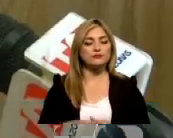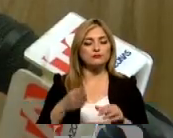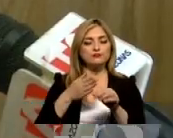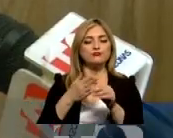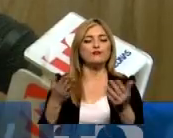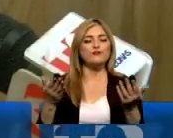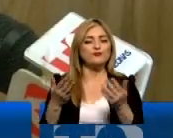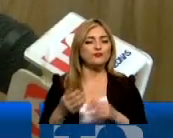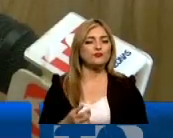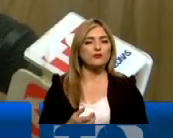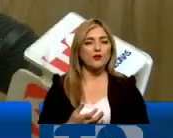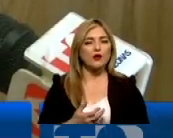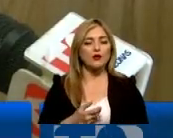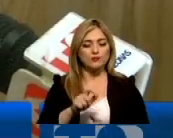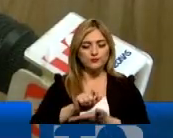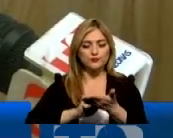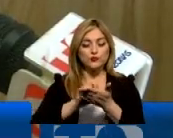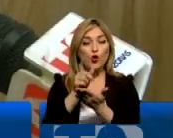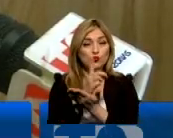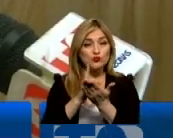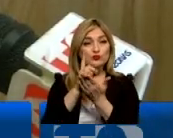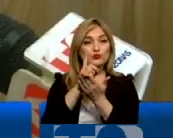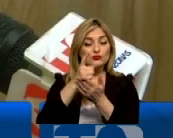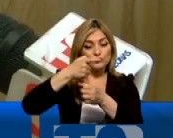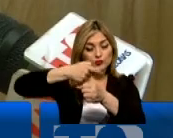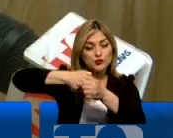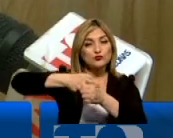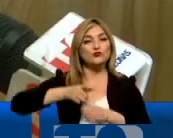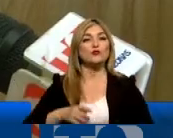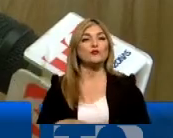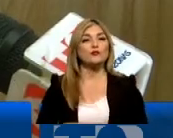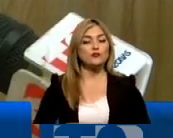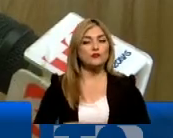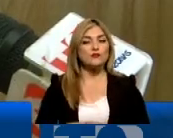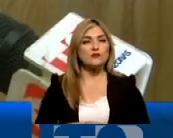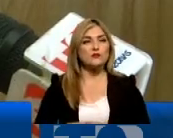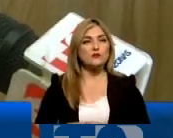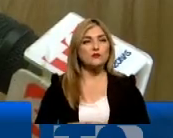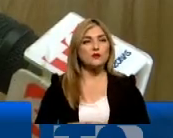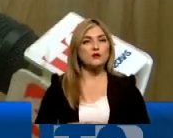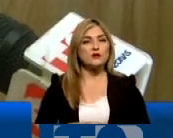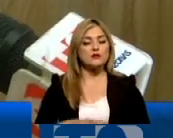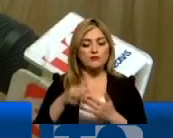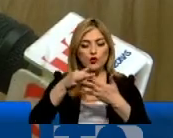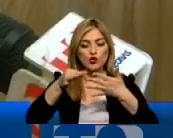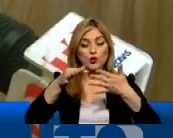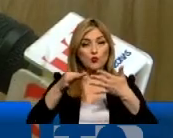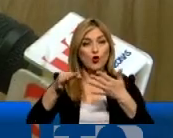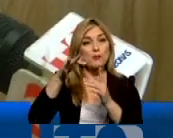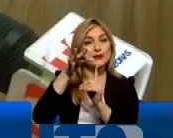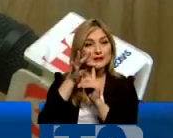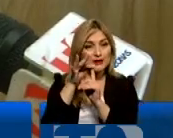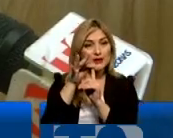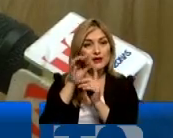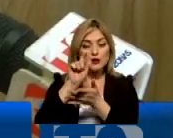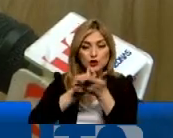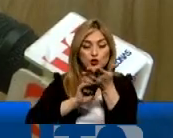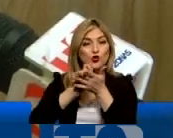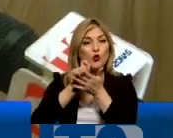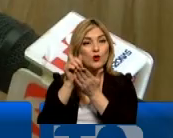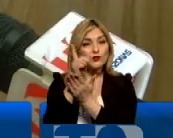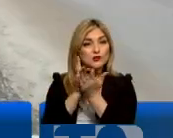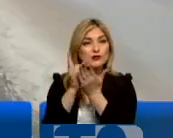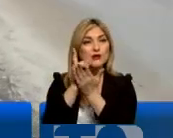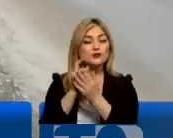evitar la contratación de diseños específicos para cada tipo de obra en especial, es que se contrataron estos